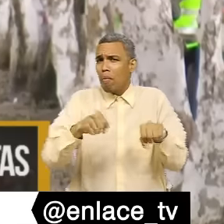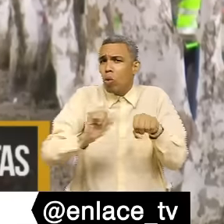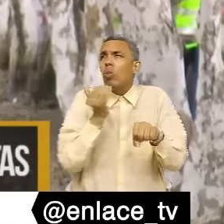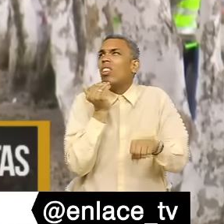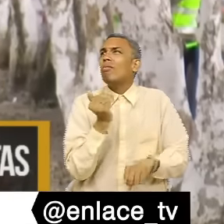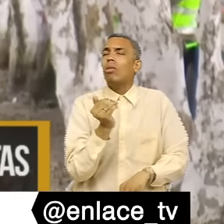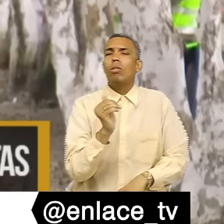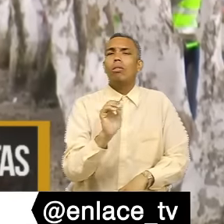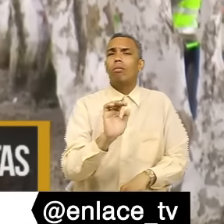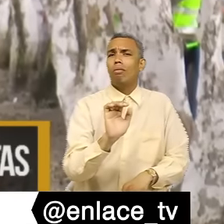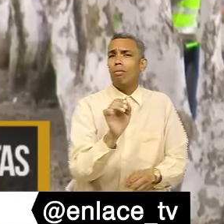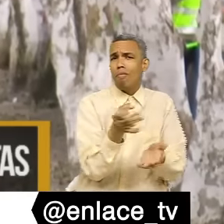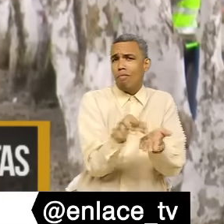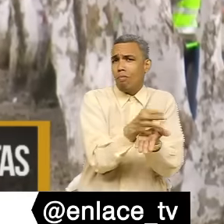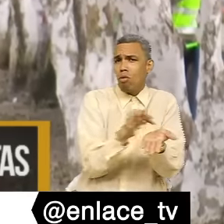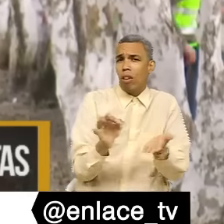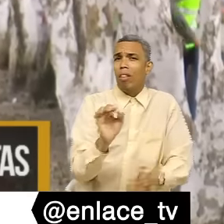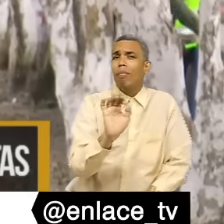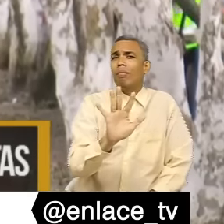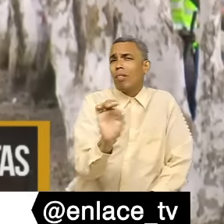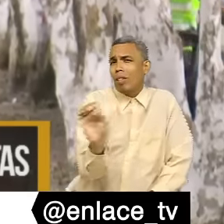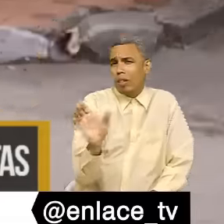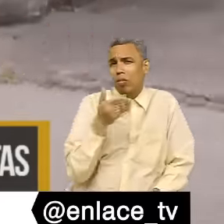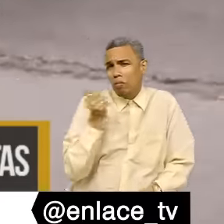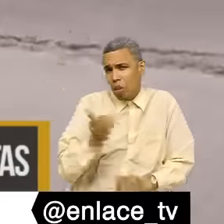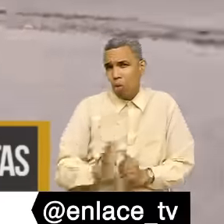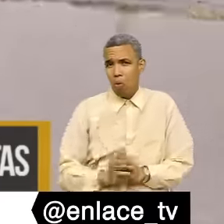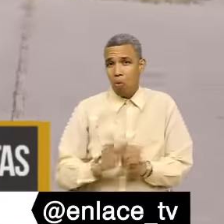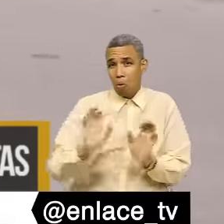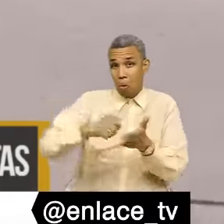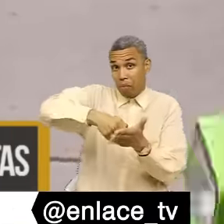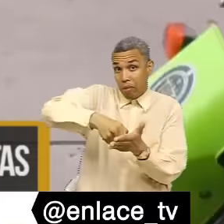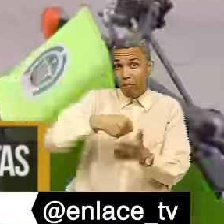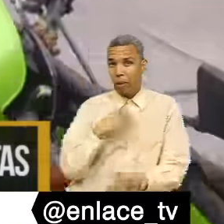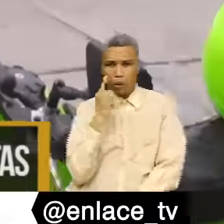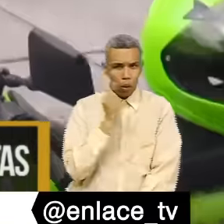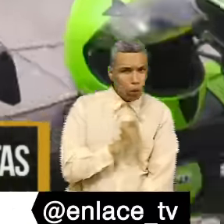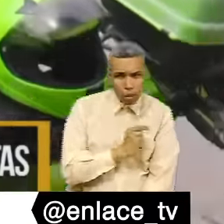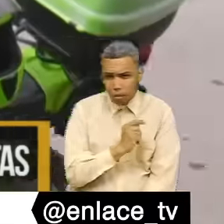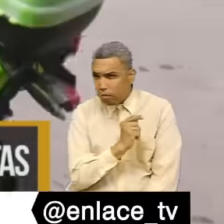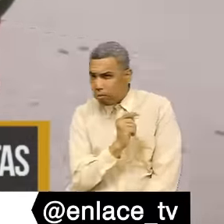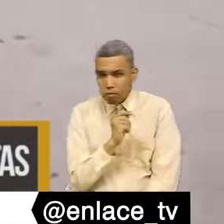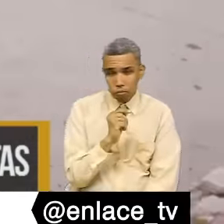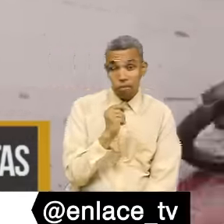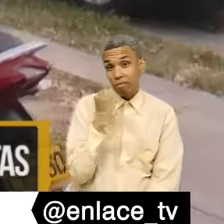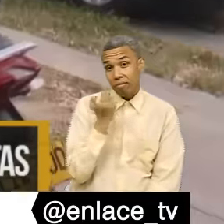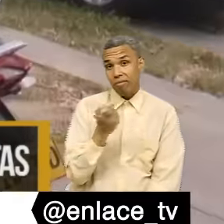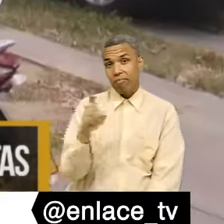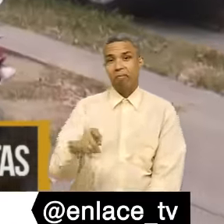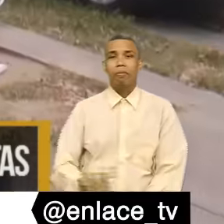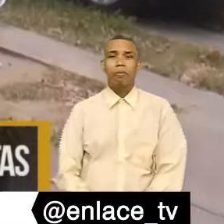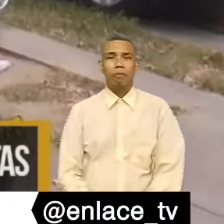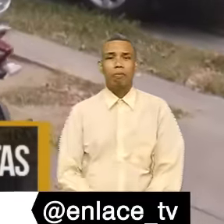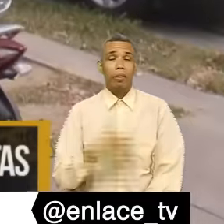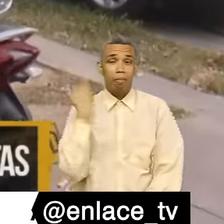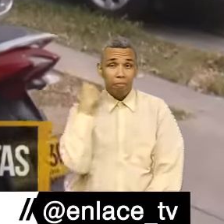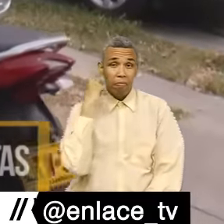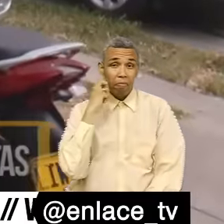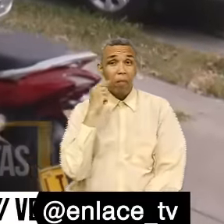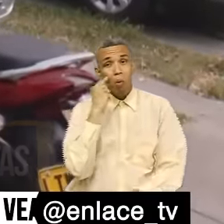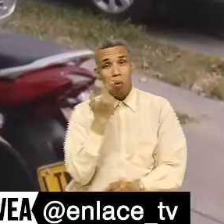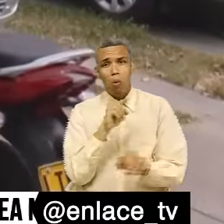o dejarla con seguro, pero está pendiente de ellas. De este modo, la policía advierte a la ciudadanía para evitar que sus motocicletas sean hurtadas por quienes